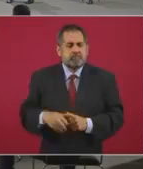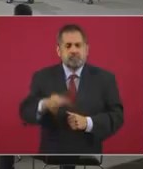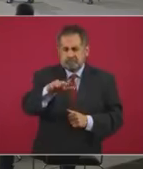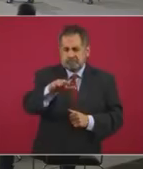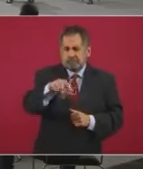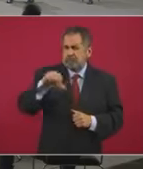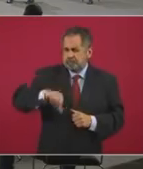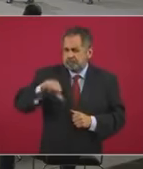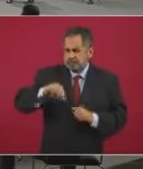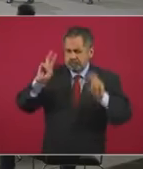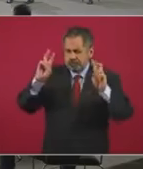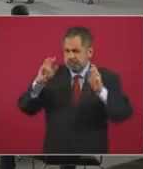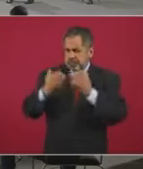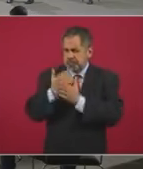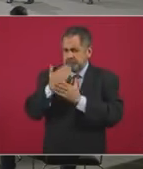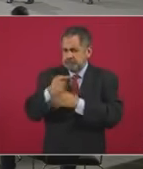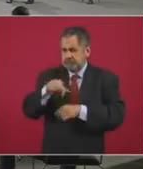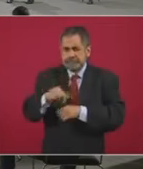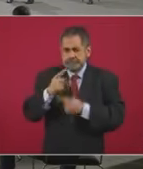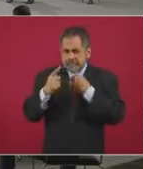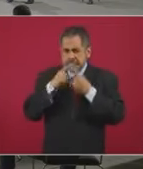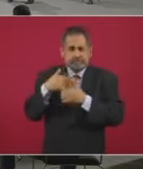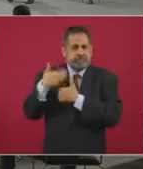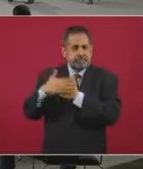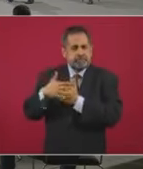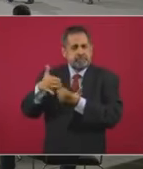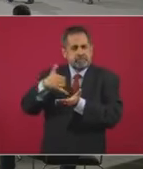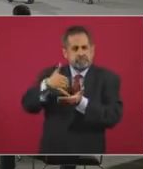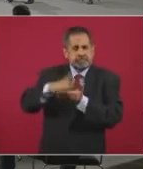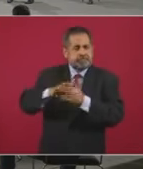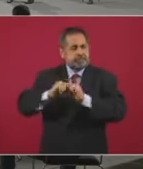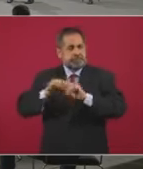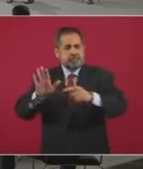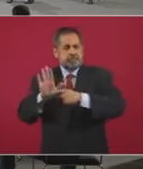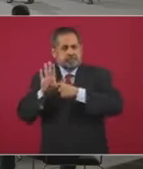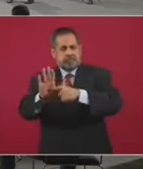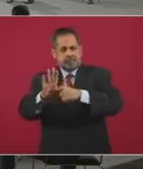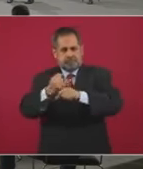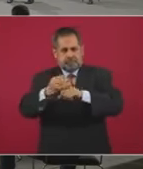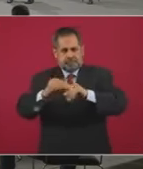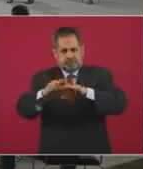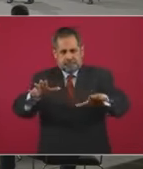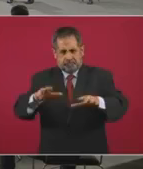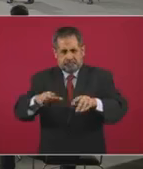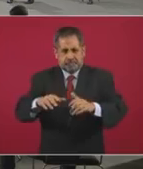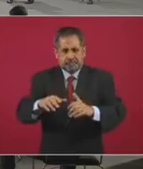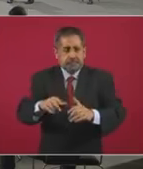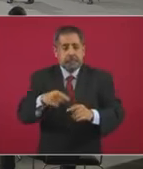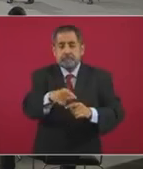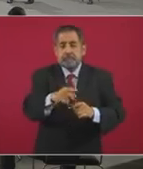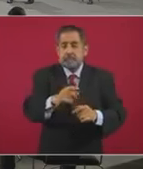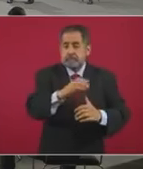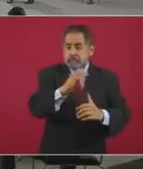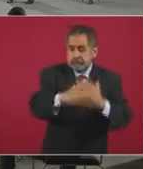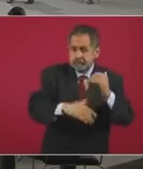este tema y quiero que se presente un informe antes de que finalice el